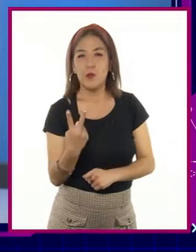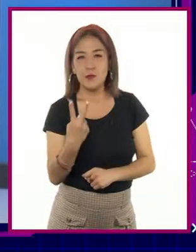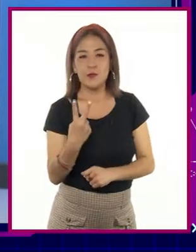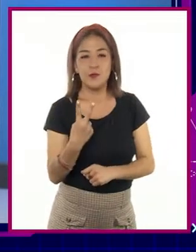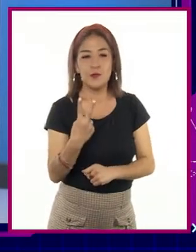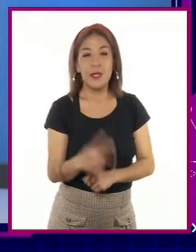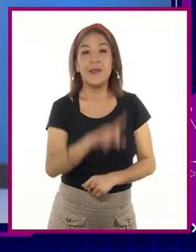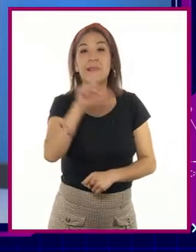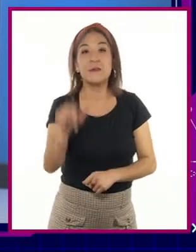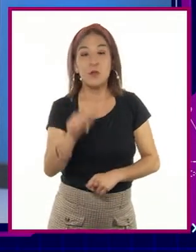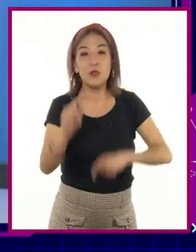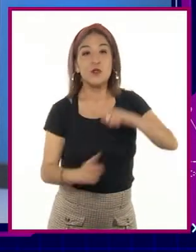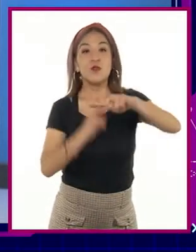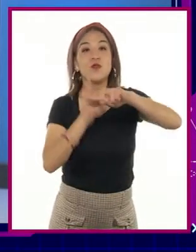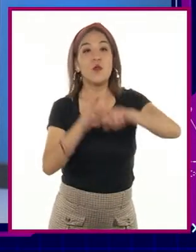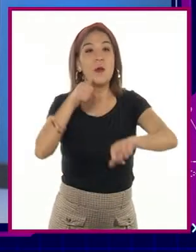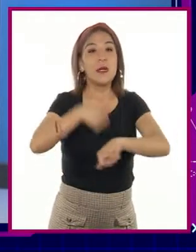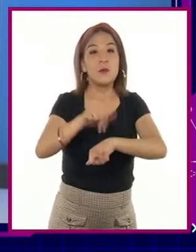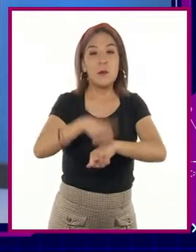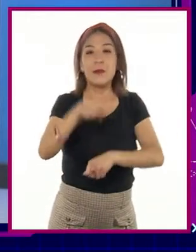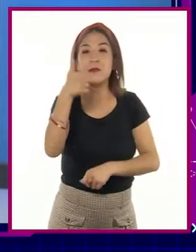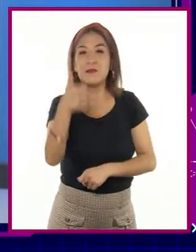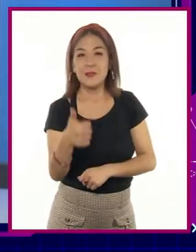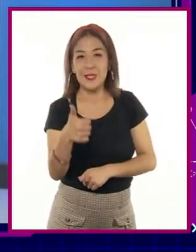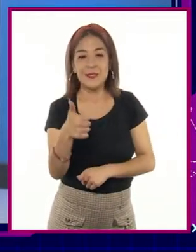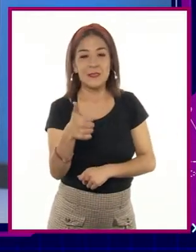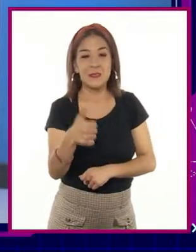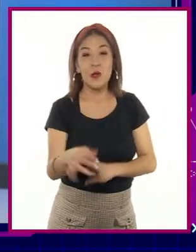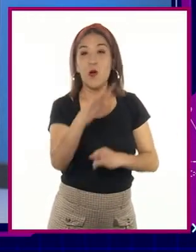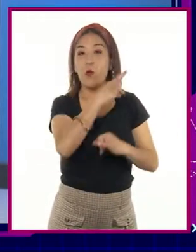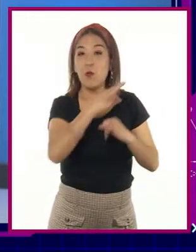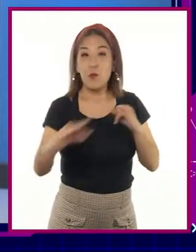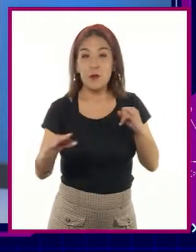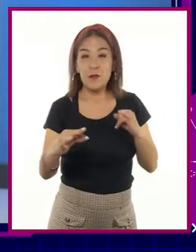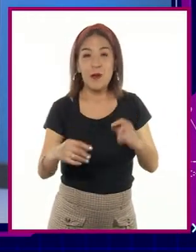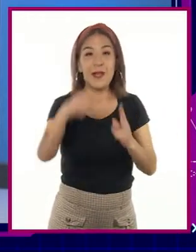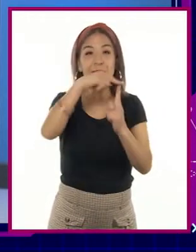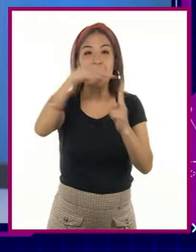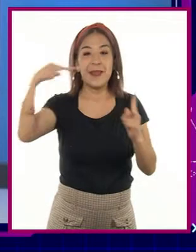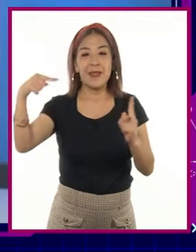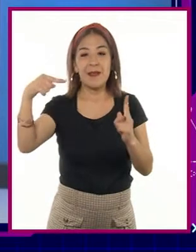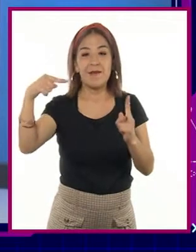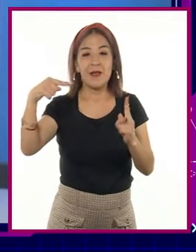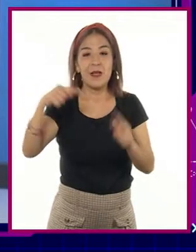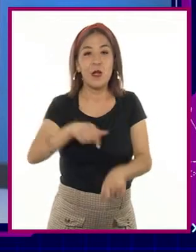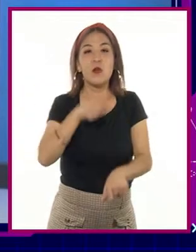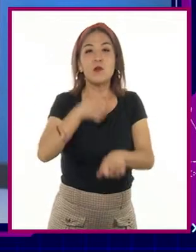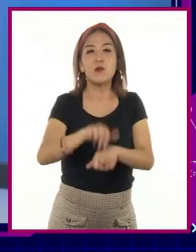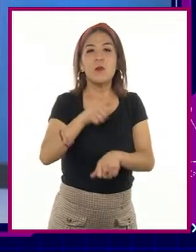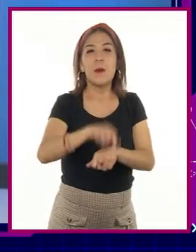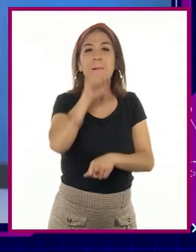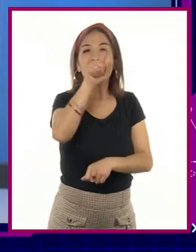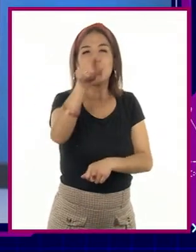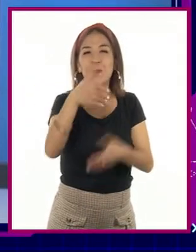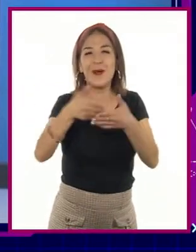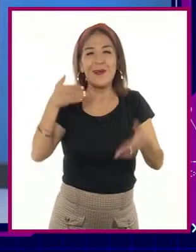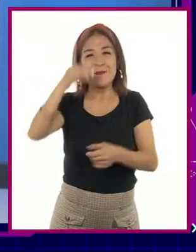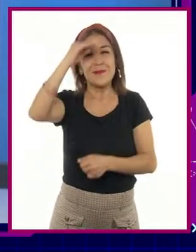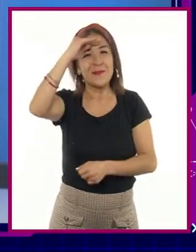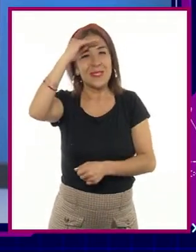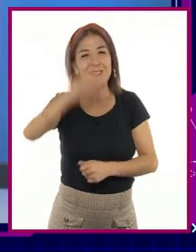sumarle el número 6 y por último divide lo entre el número que tú pensaste